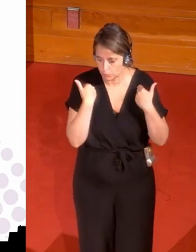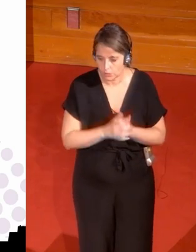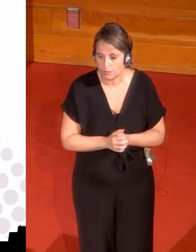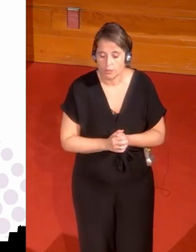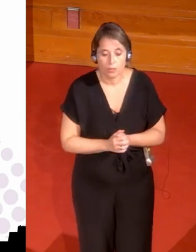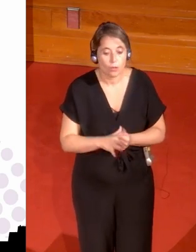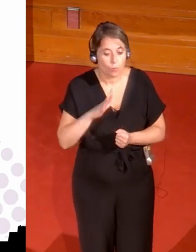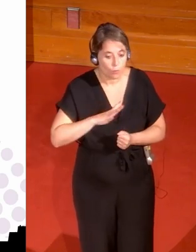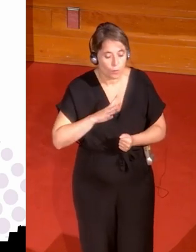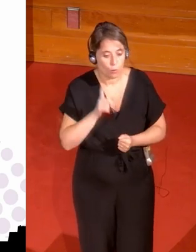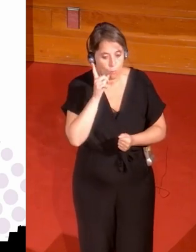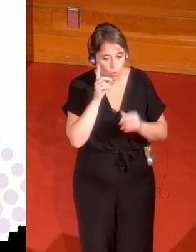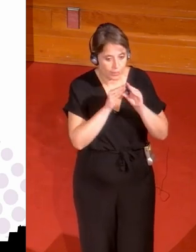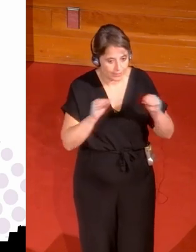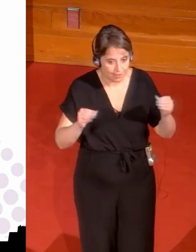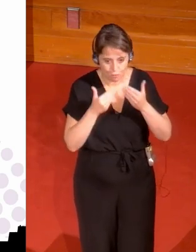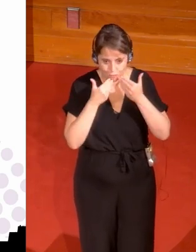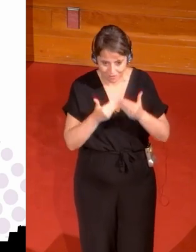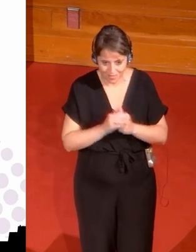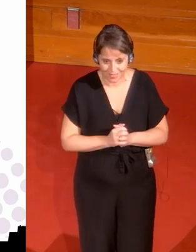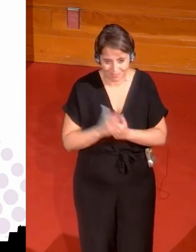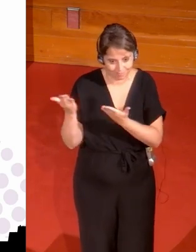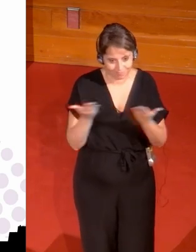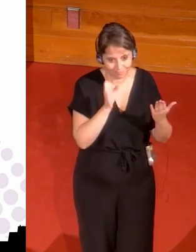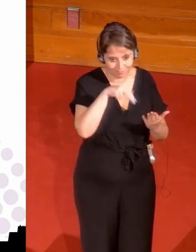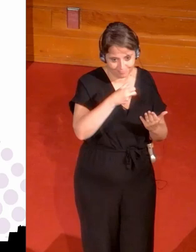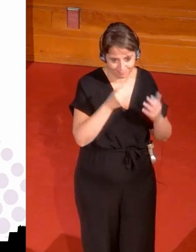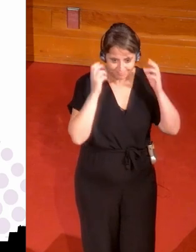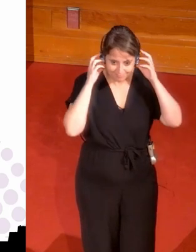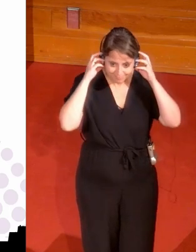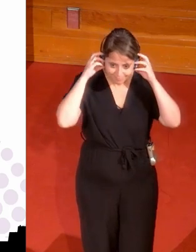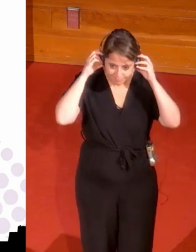por favor eh silenciar los móviles muchas gracias Ana es todo tuyo